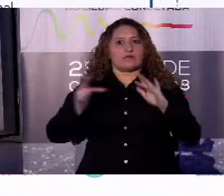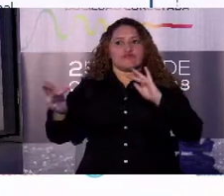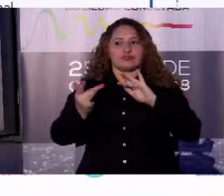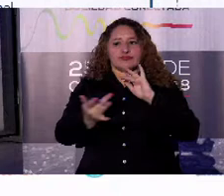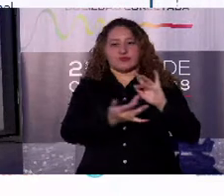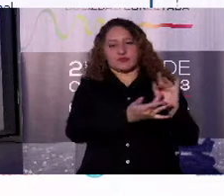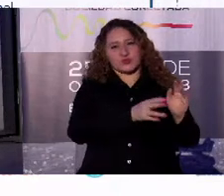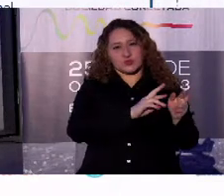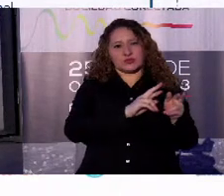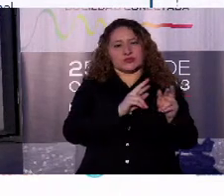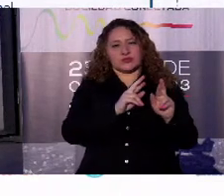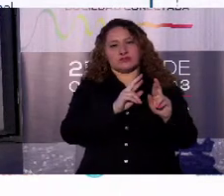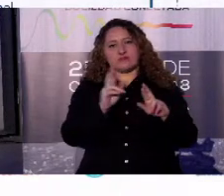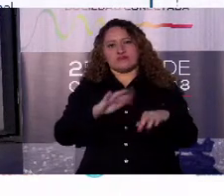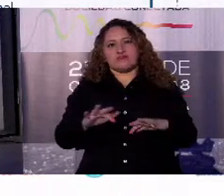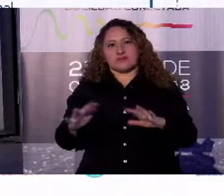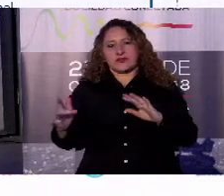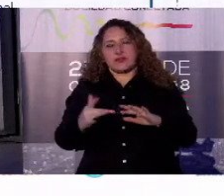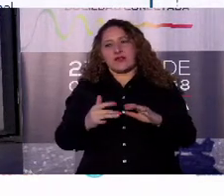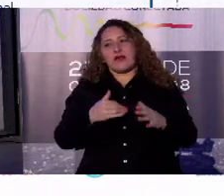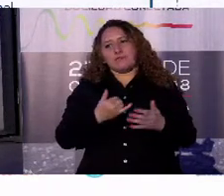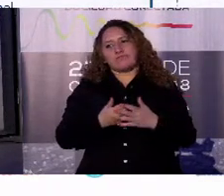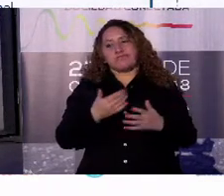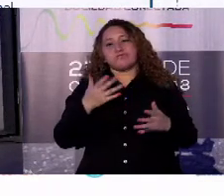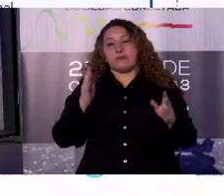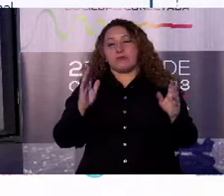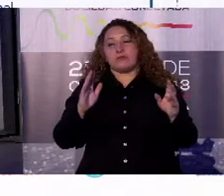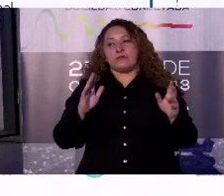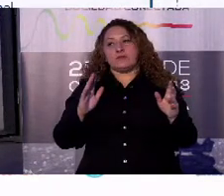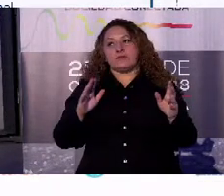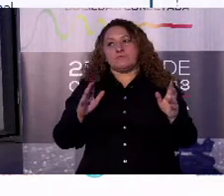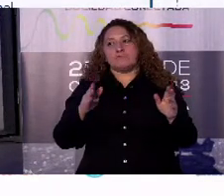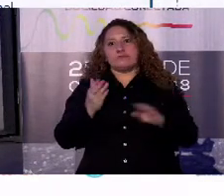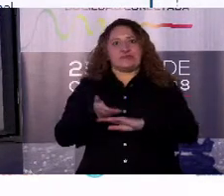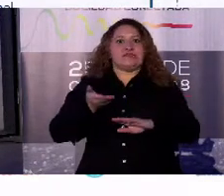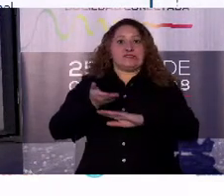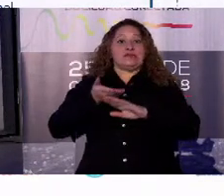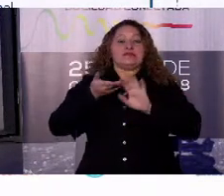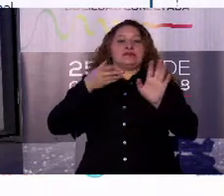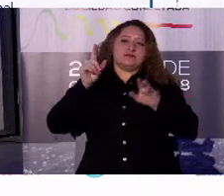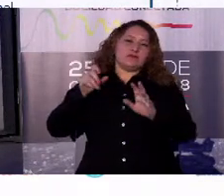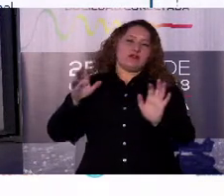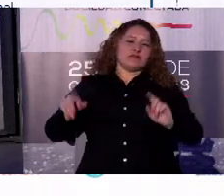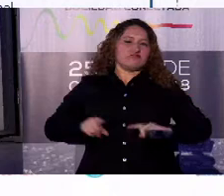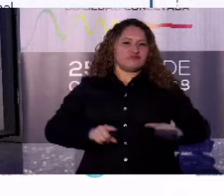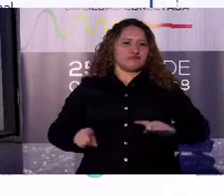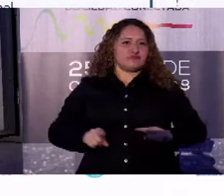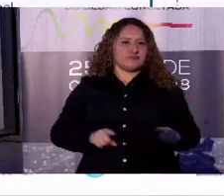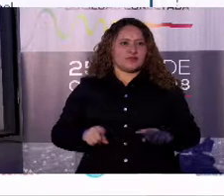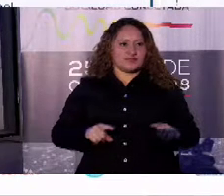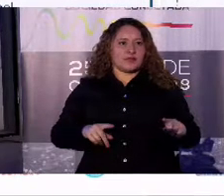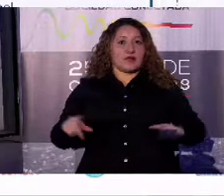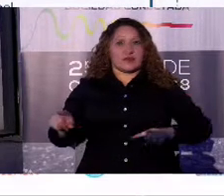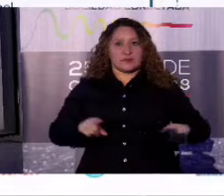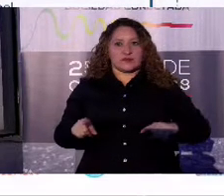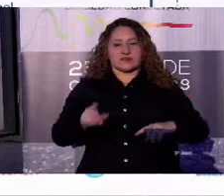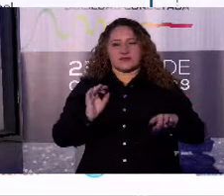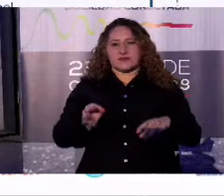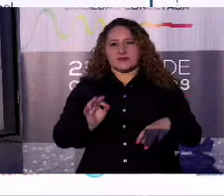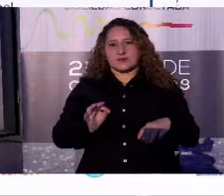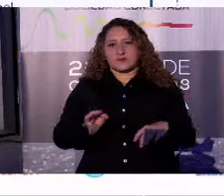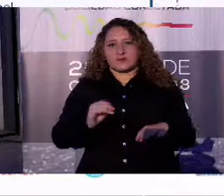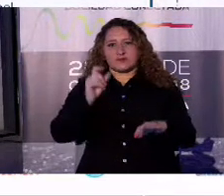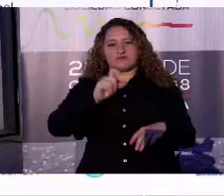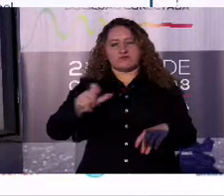pues demandará en su momento mucha administración, ¿no? Demandará que todo el tiempo estar